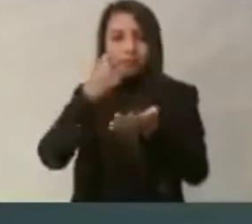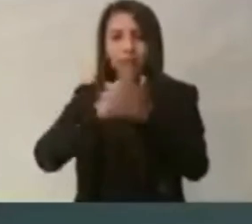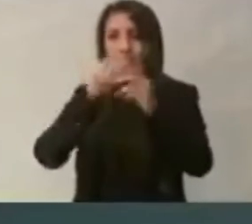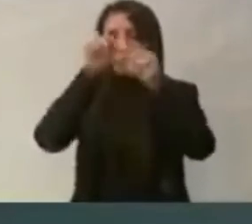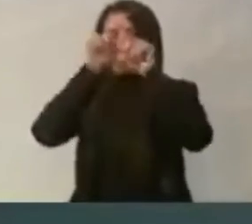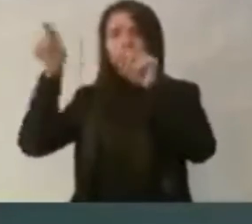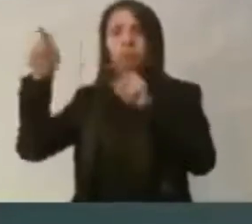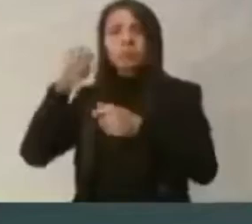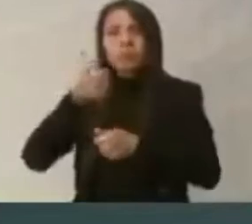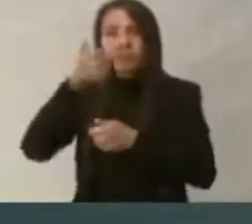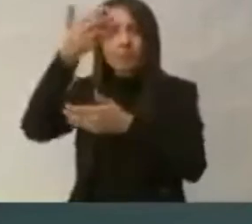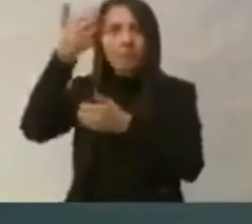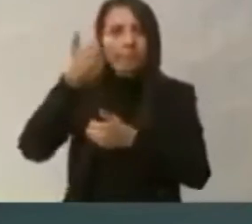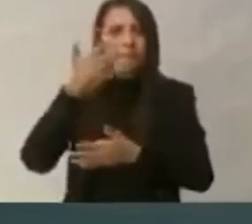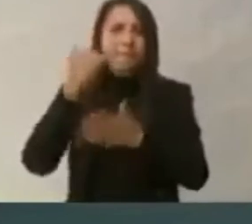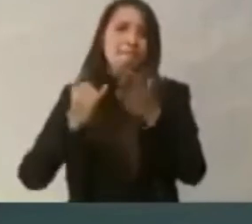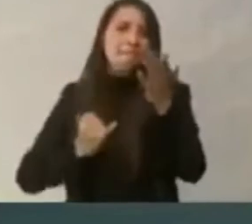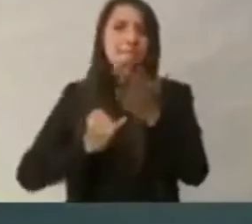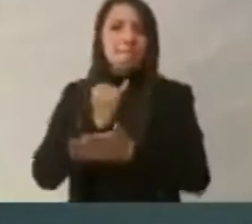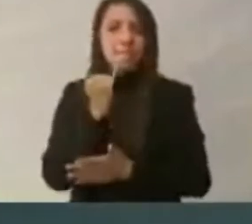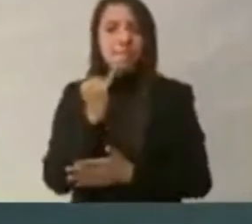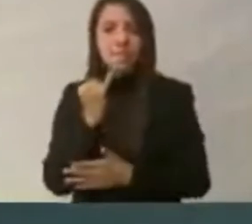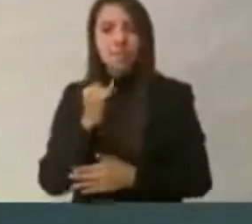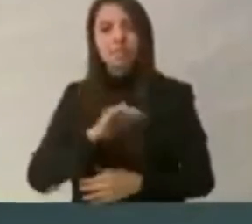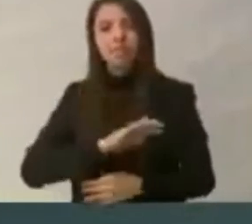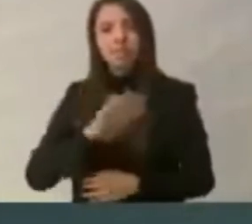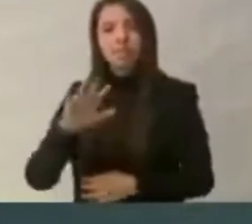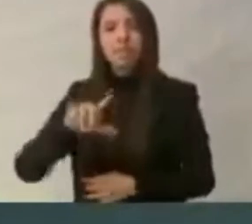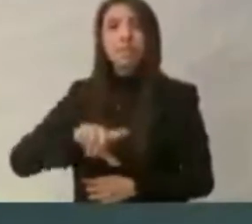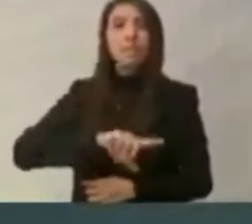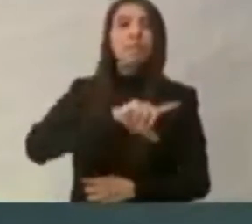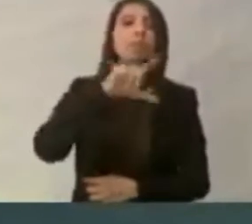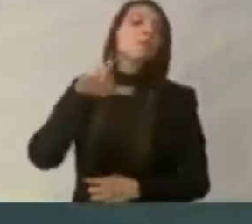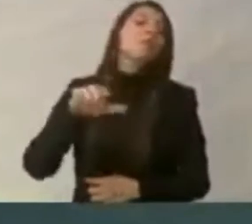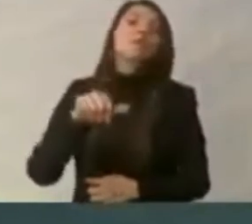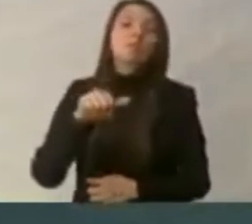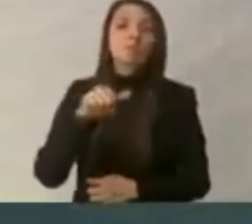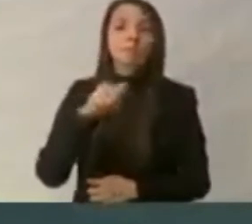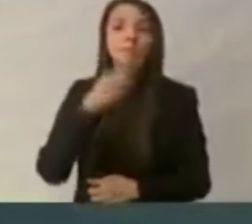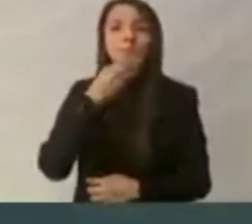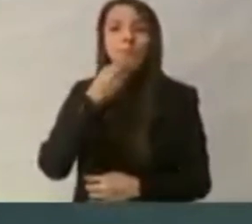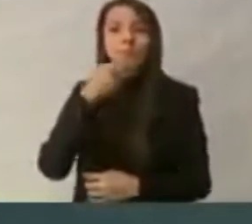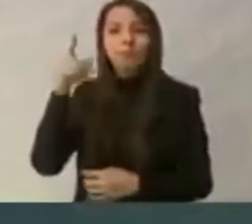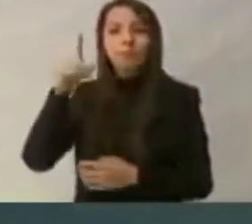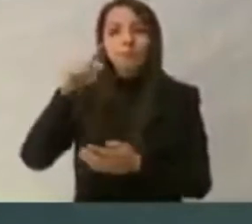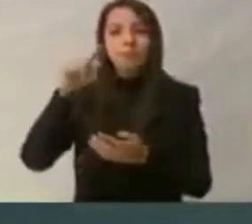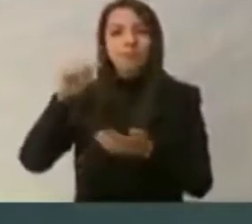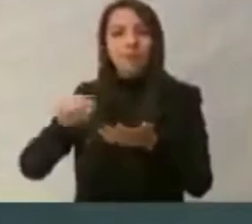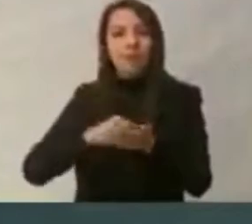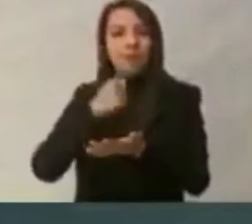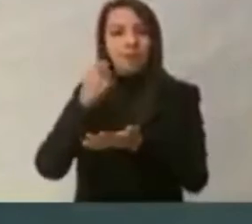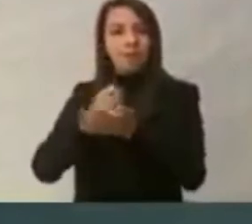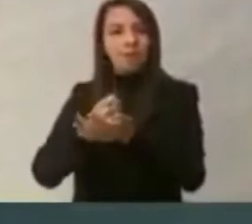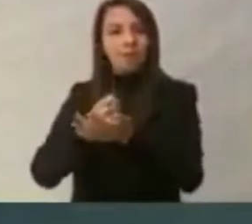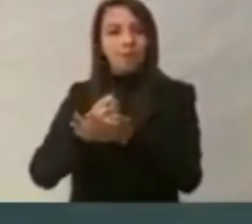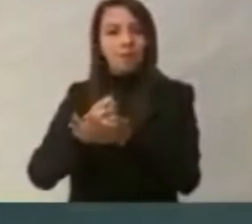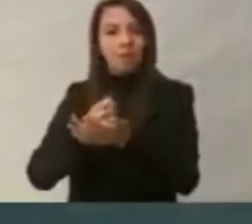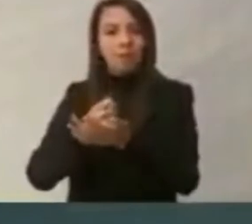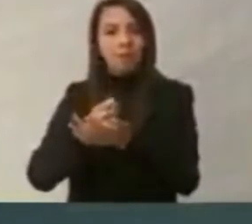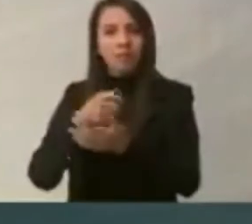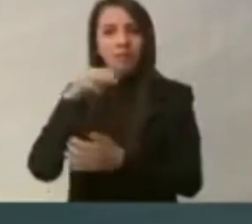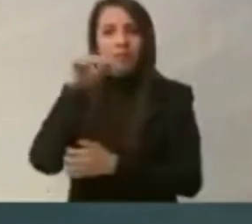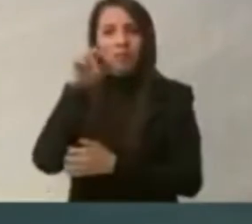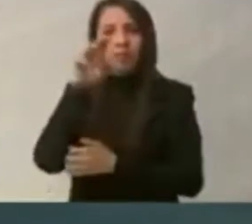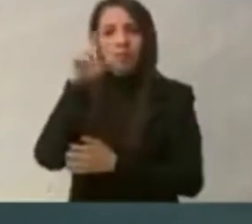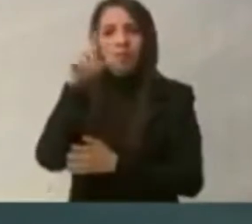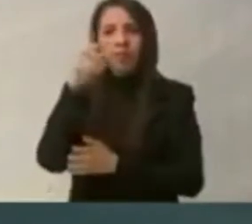luego, como llegó a ser presidente un tamaulipeco, Manuel González,